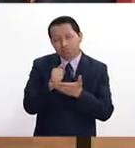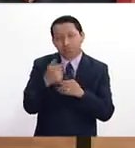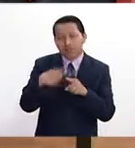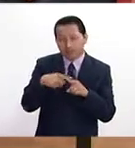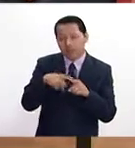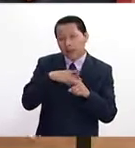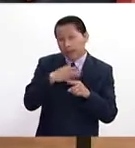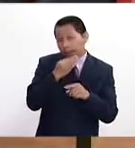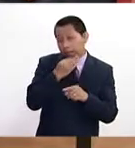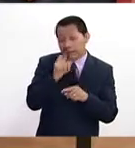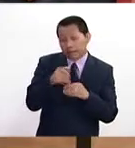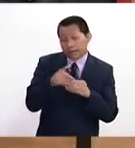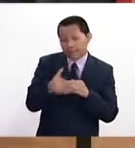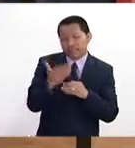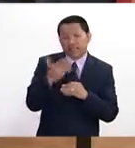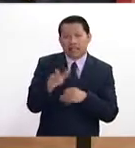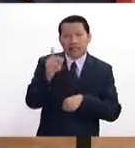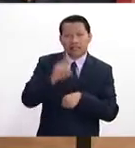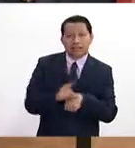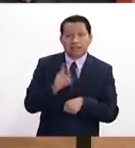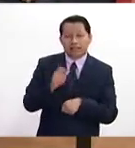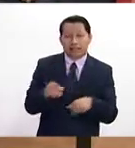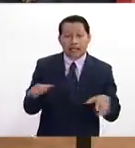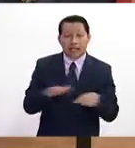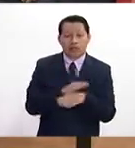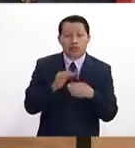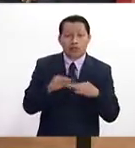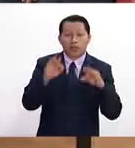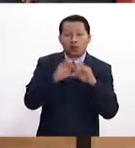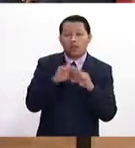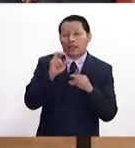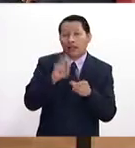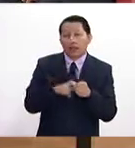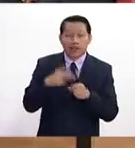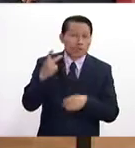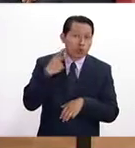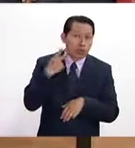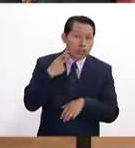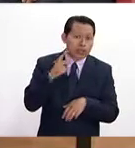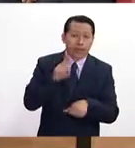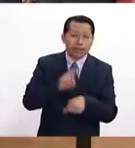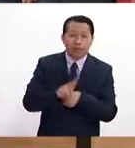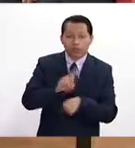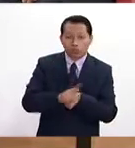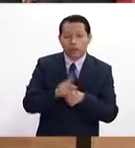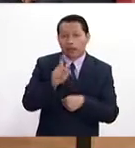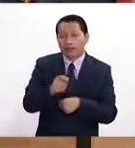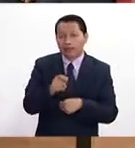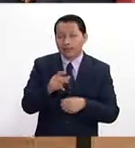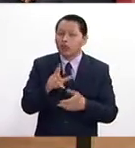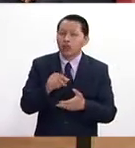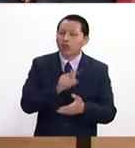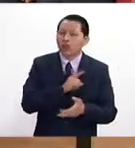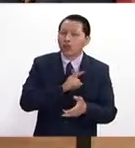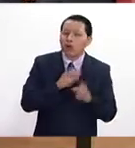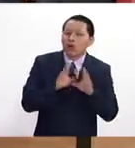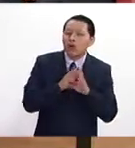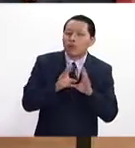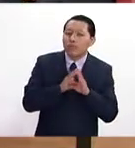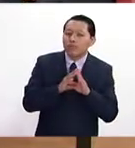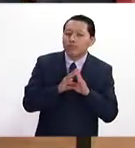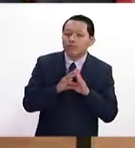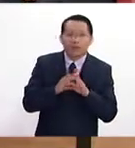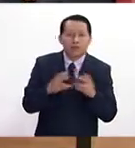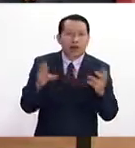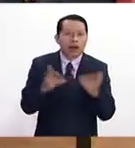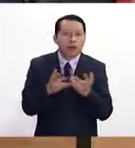crucial. Estamos a 10 días de ver realmente un cambio muy importante en la política de Venezuela, no solamente desde el término de lo que